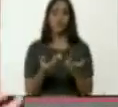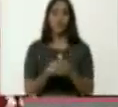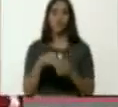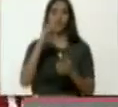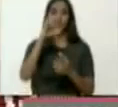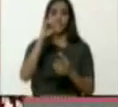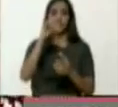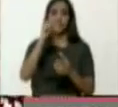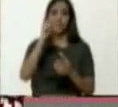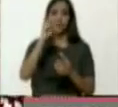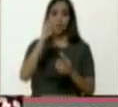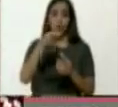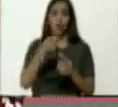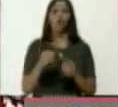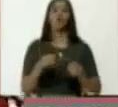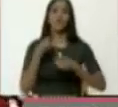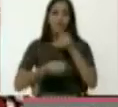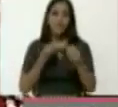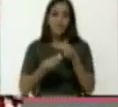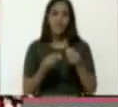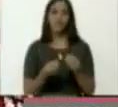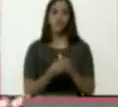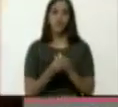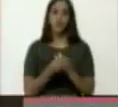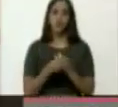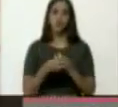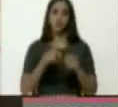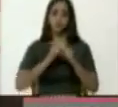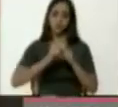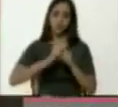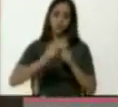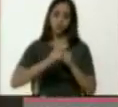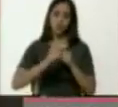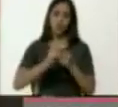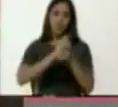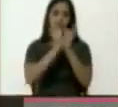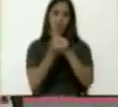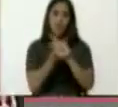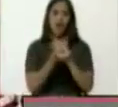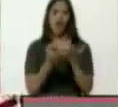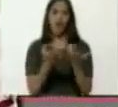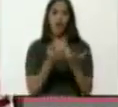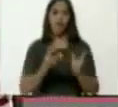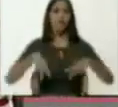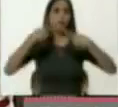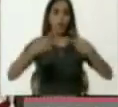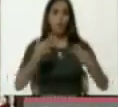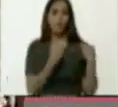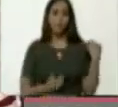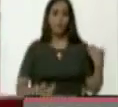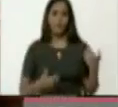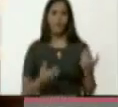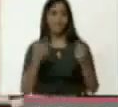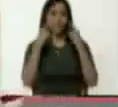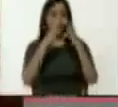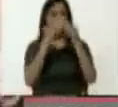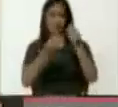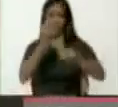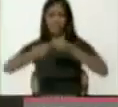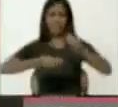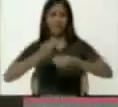vienen haciendo con Monómeros, que cambiaron a la presidenta de Monómeros y pusieron una Gerardo Blay. Para que ustedes se den cuenta de cómo lo que están haciendo ellos